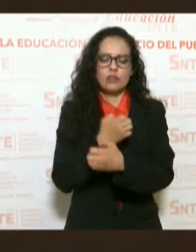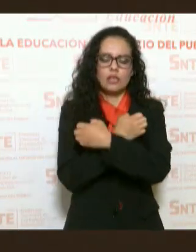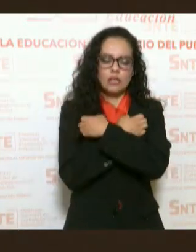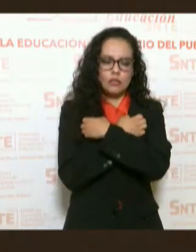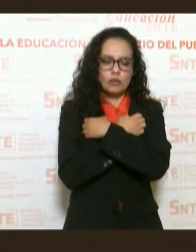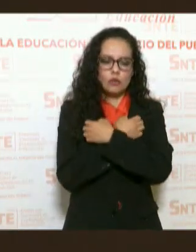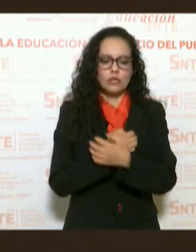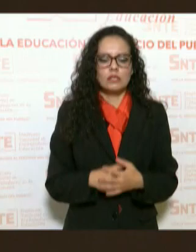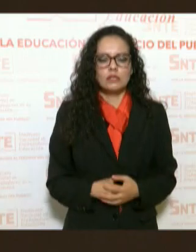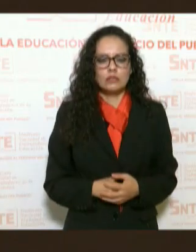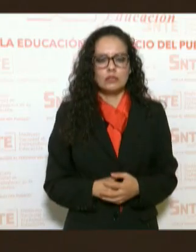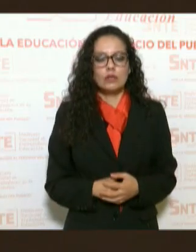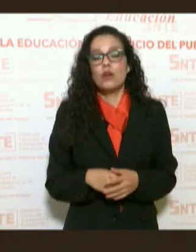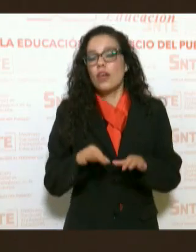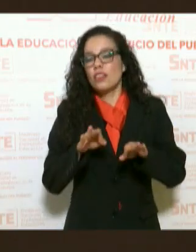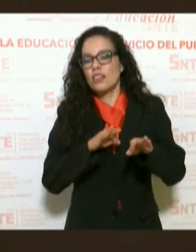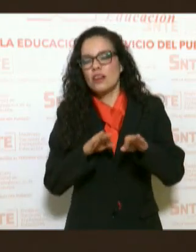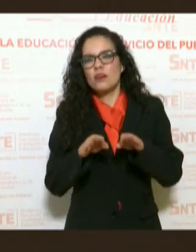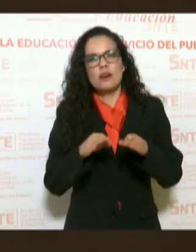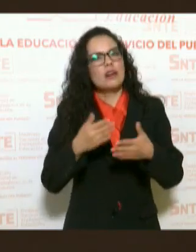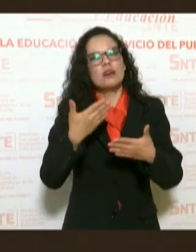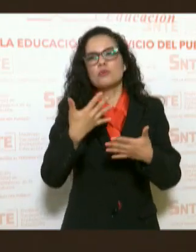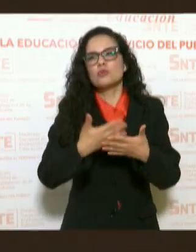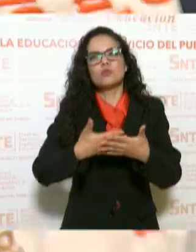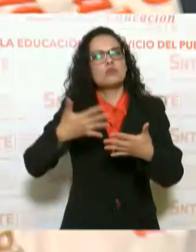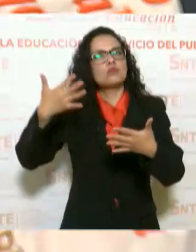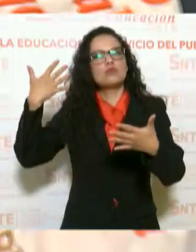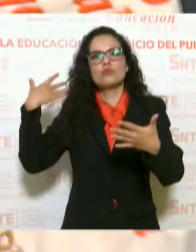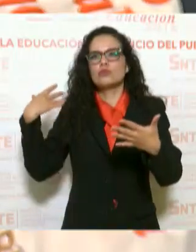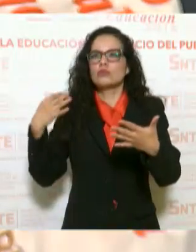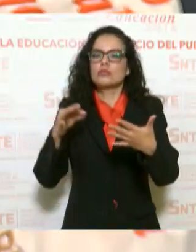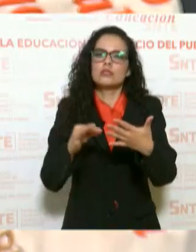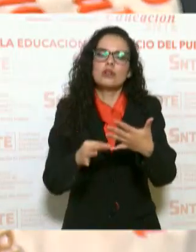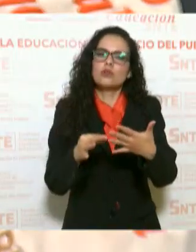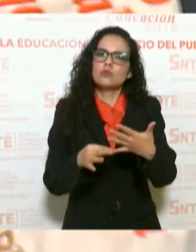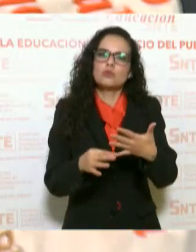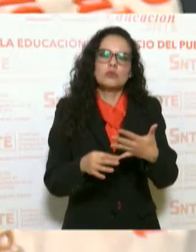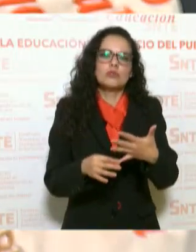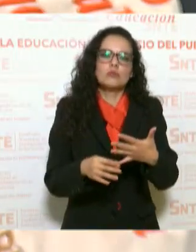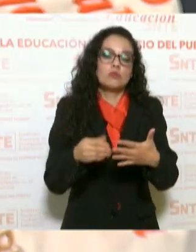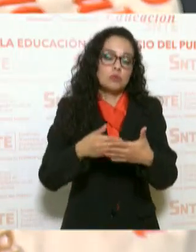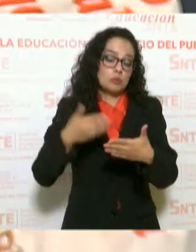Hemos hecho esto desde los últimos 14 años, reuniéndonos